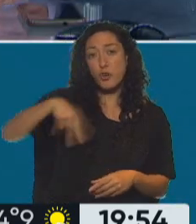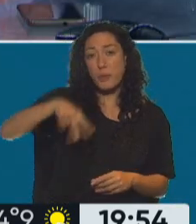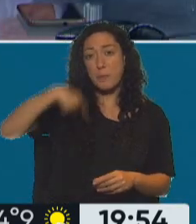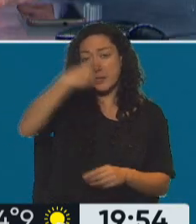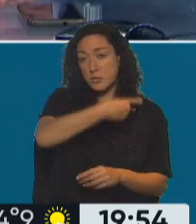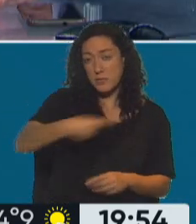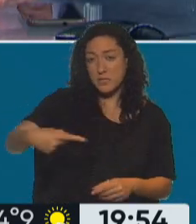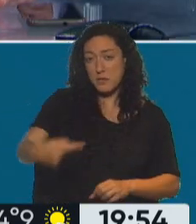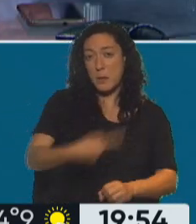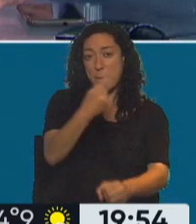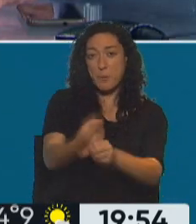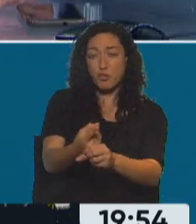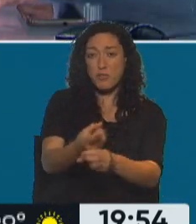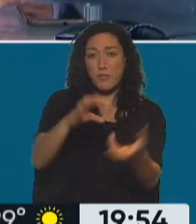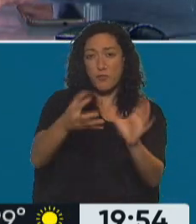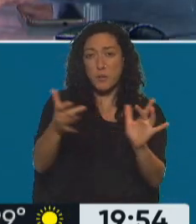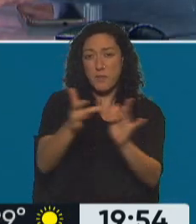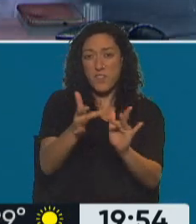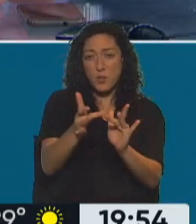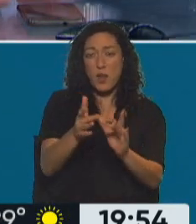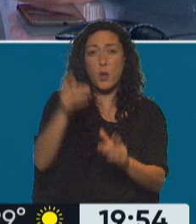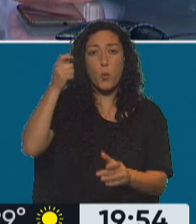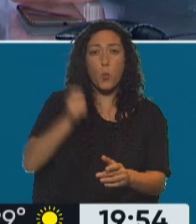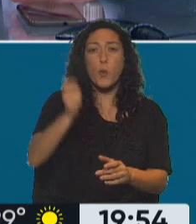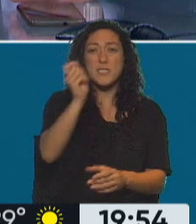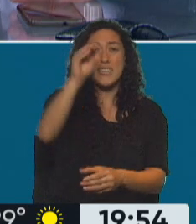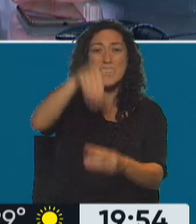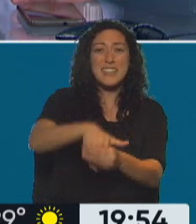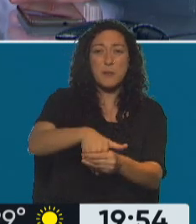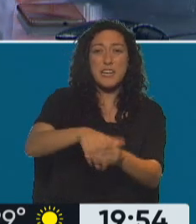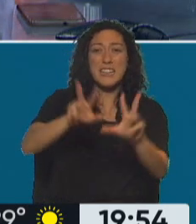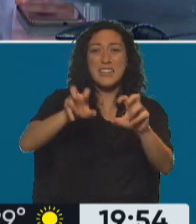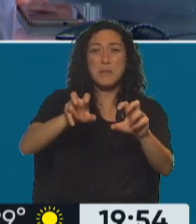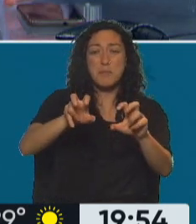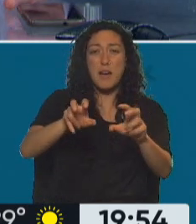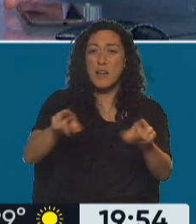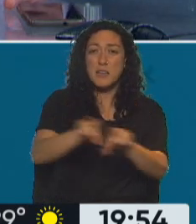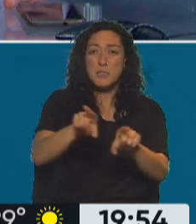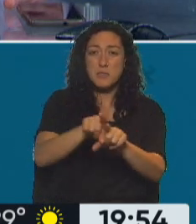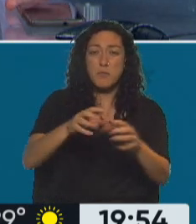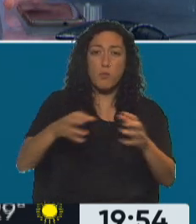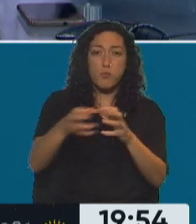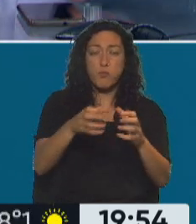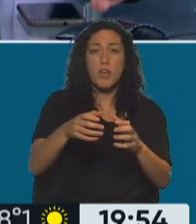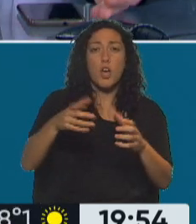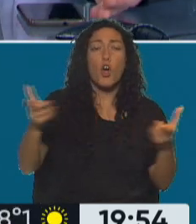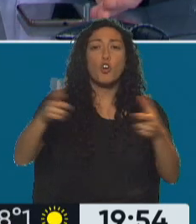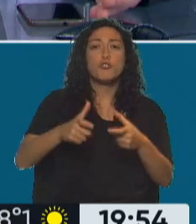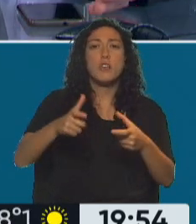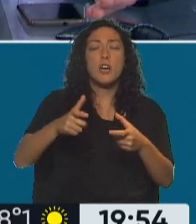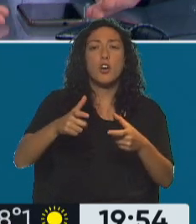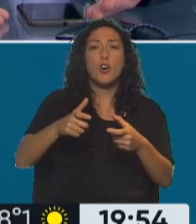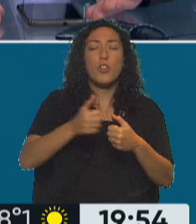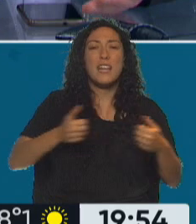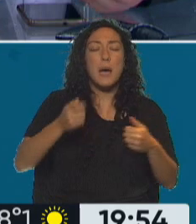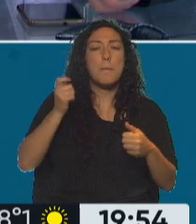que es imposible virtualmente que el juez pueda intervenir en ninguno de los temas que tiene pendientes de tratamiento el Consejo de la Magistratura, sí. Porque no tendría tiempo